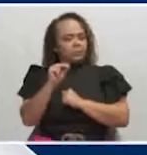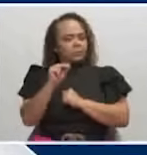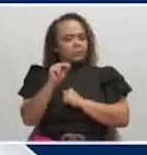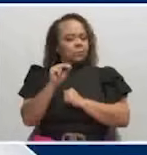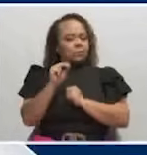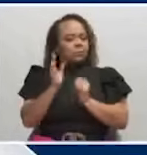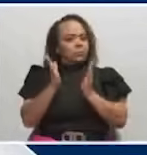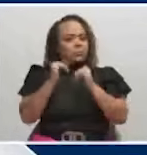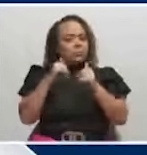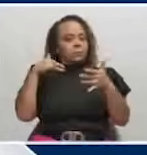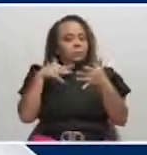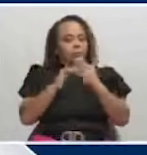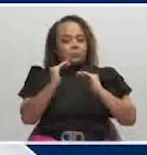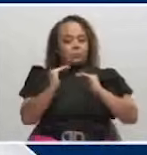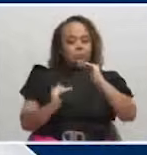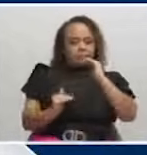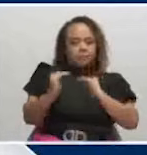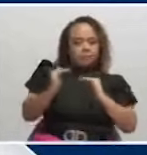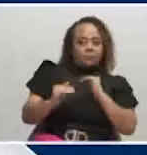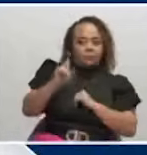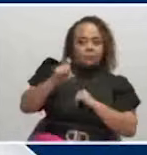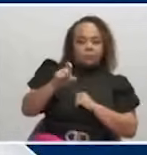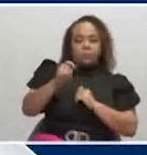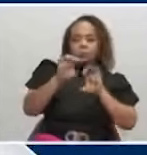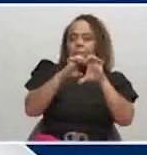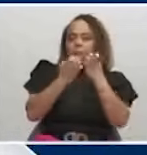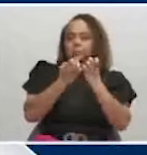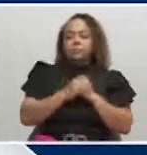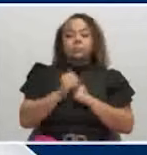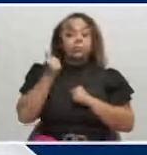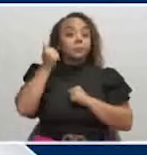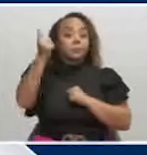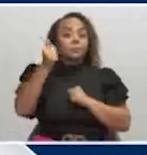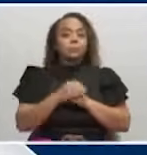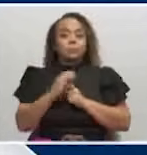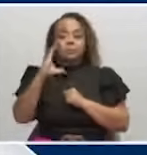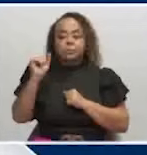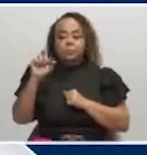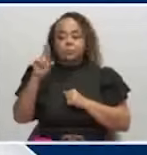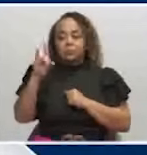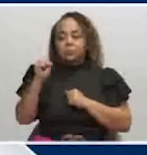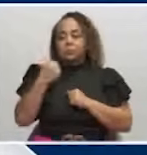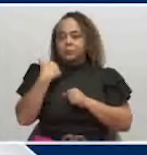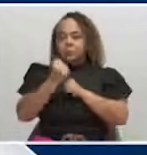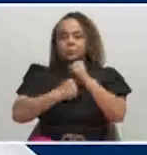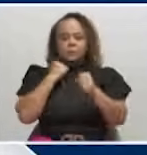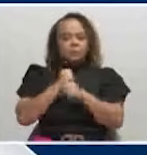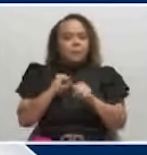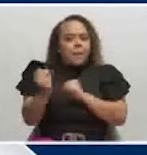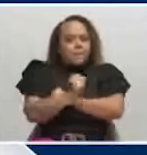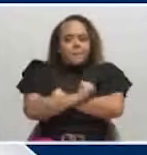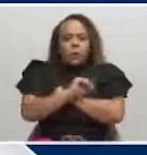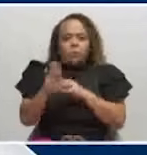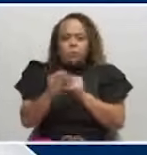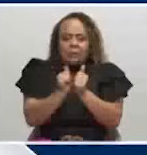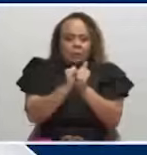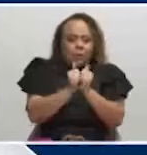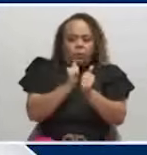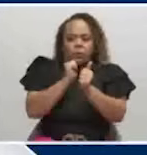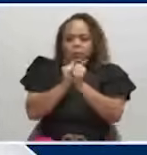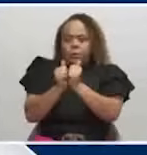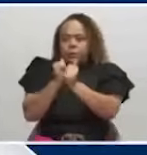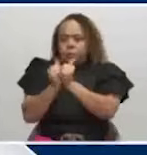estudio del equilibrio que necesitaba el equipo. La liga, Carlos, tiene años de tirar bombas, casi que campeonato tras